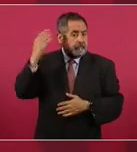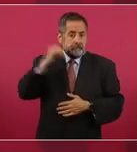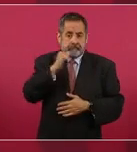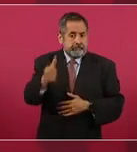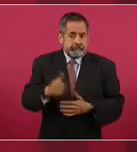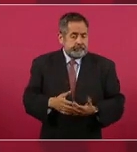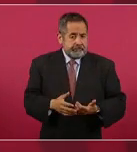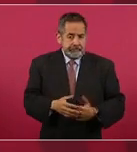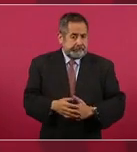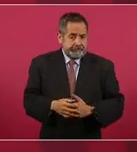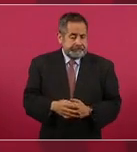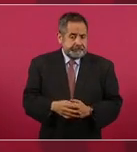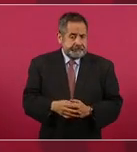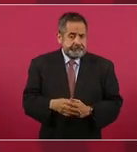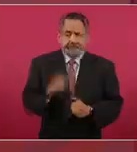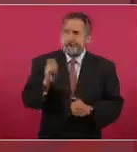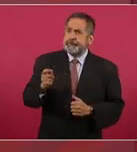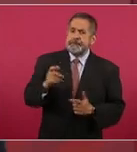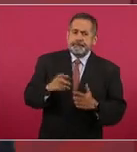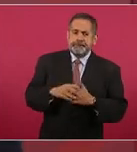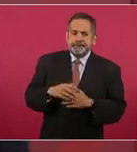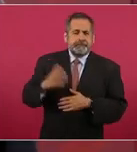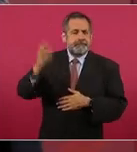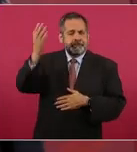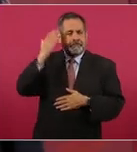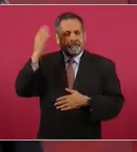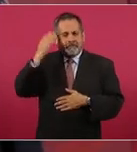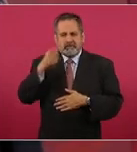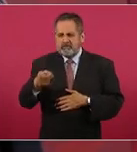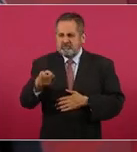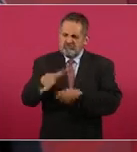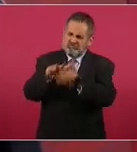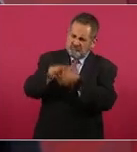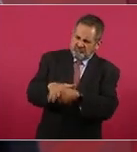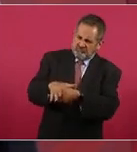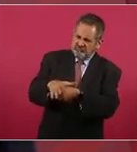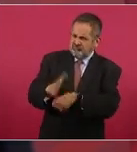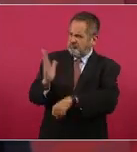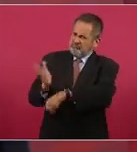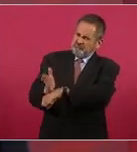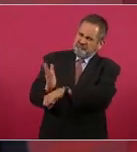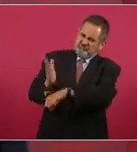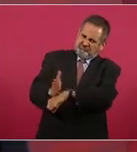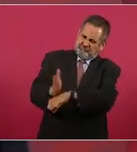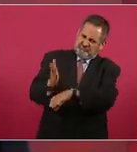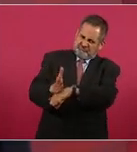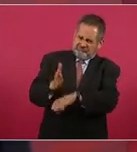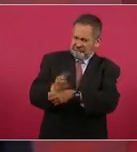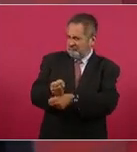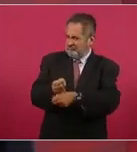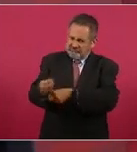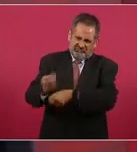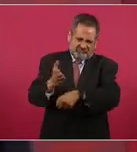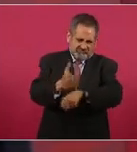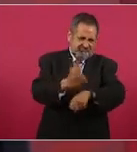Era el predominio de las medidas coercitivas, del uso de la